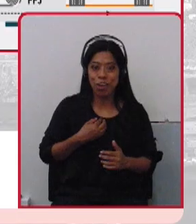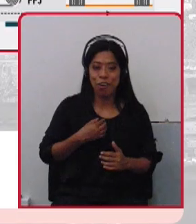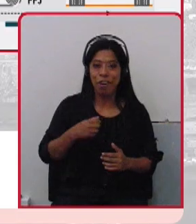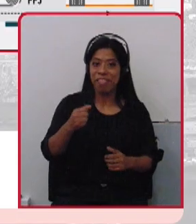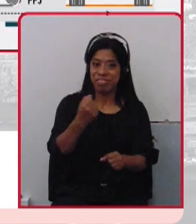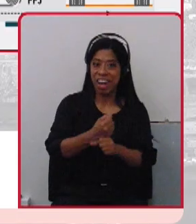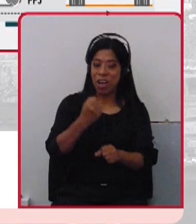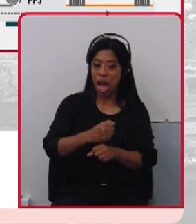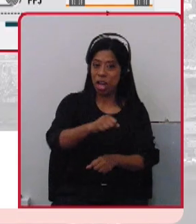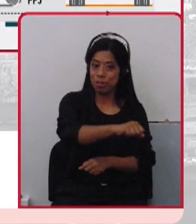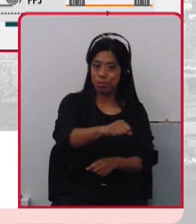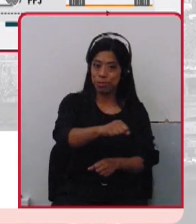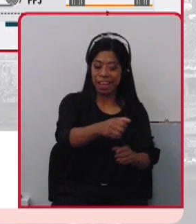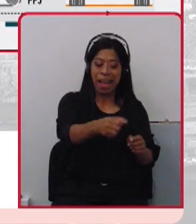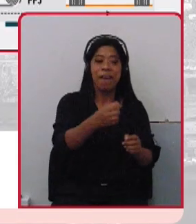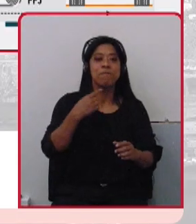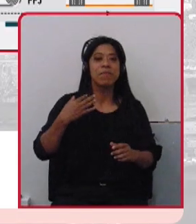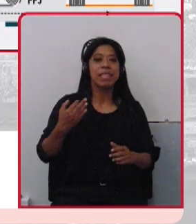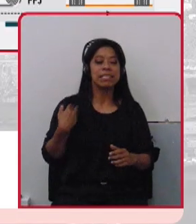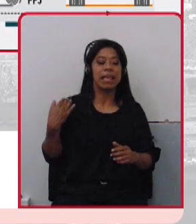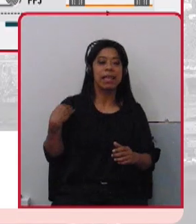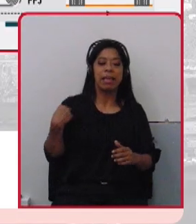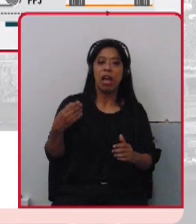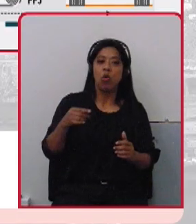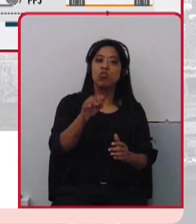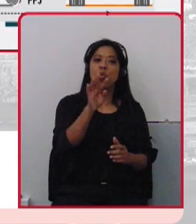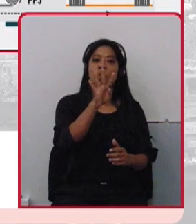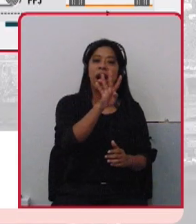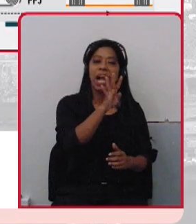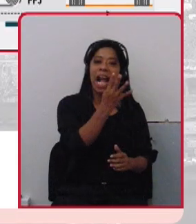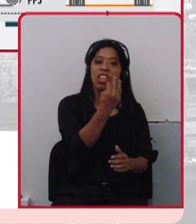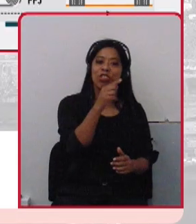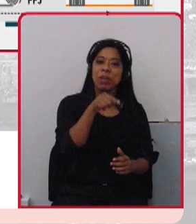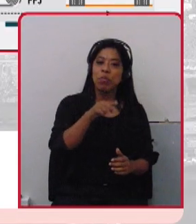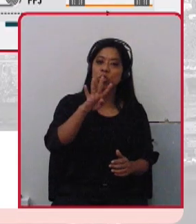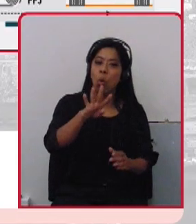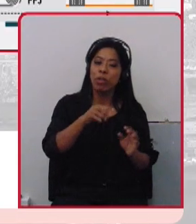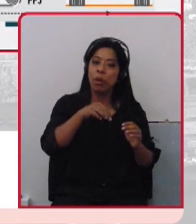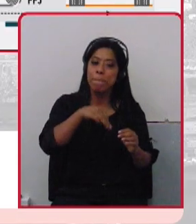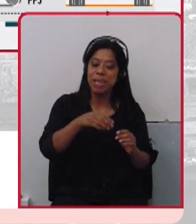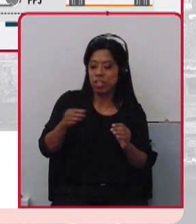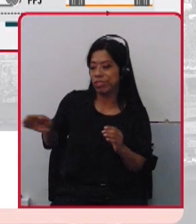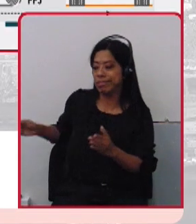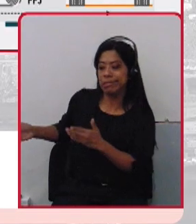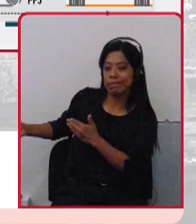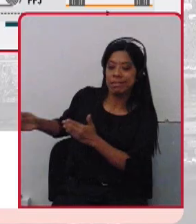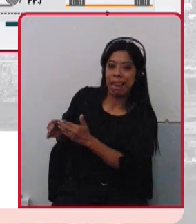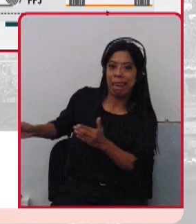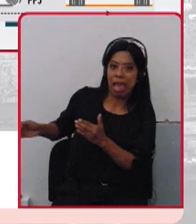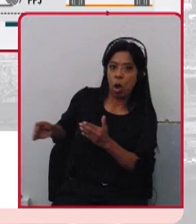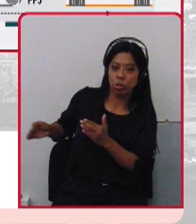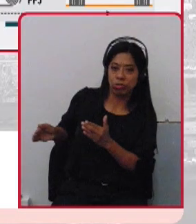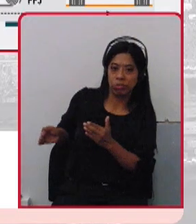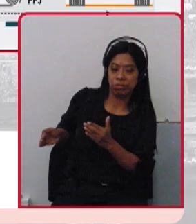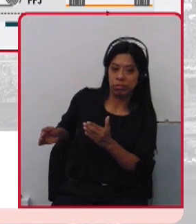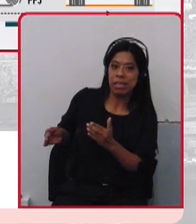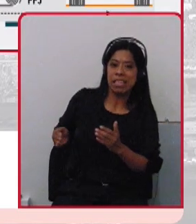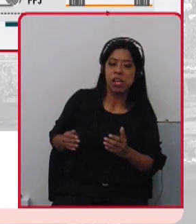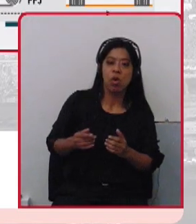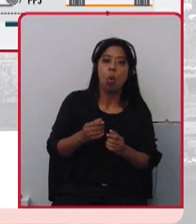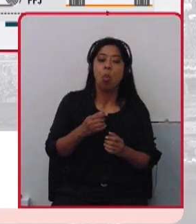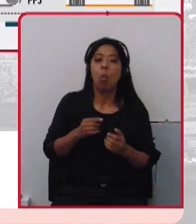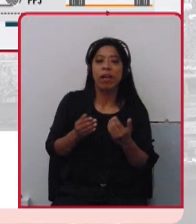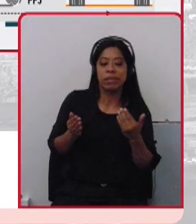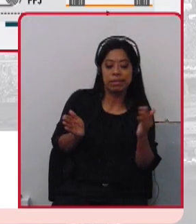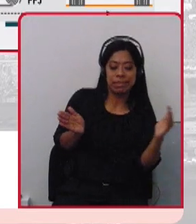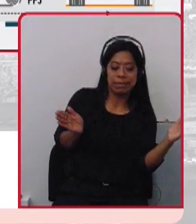de camión, la fórmula me dice, Fran, te tienes que mover 14.4 metros de la pala. Perfecto. ¿Y a cuánto tengo